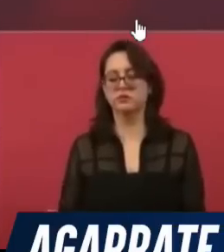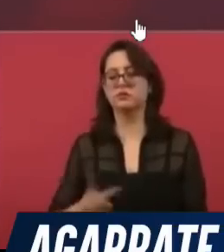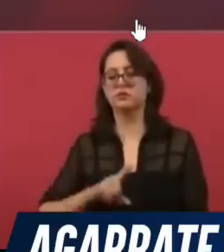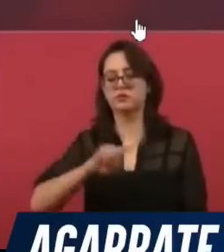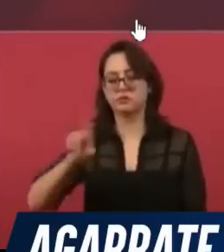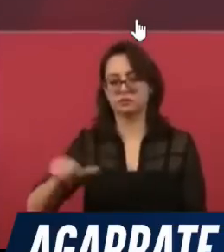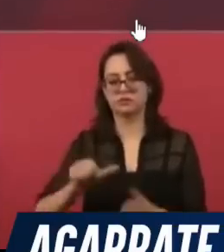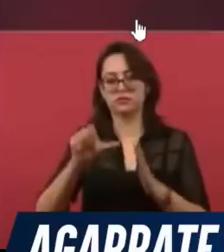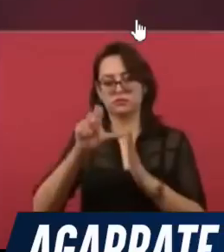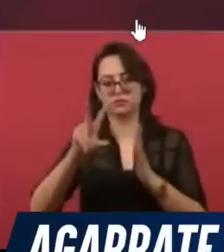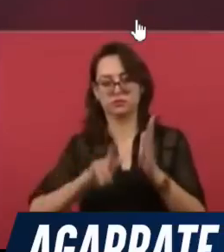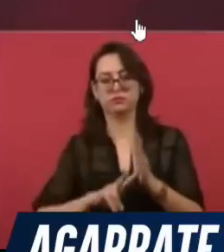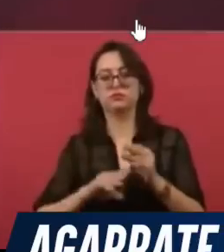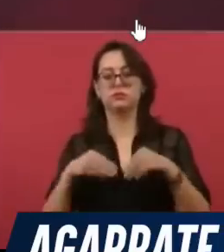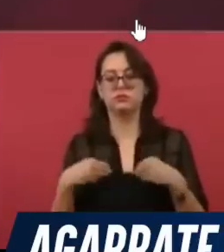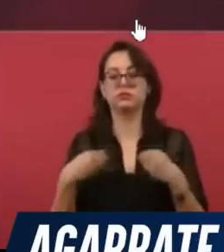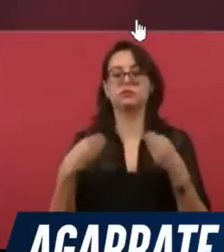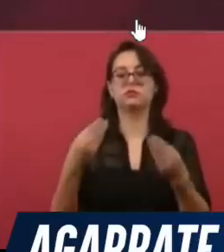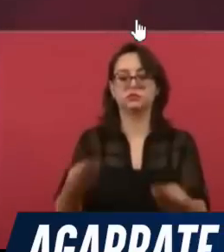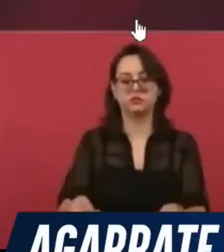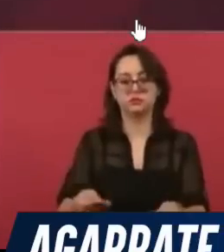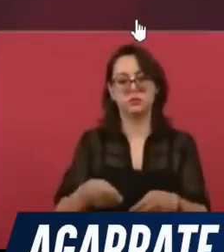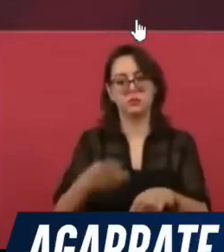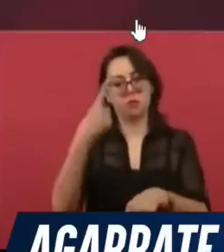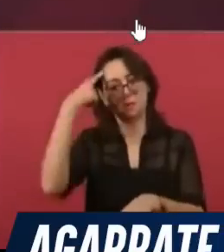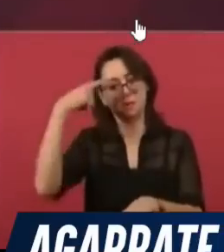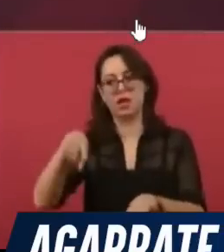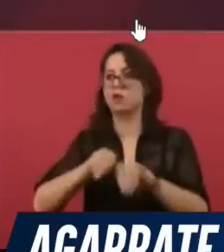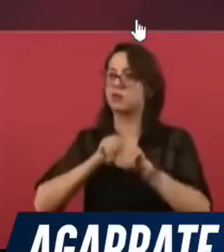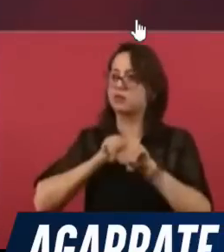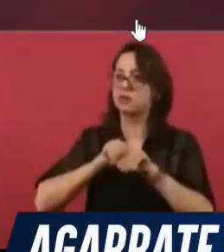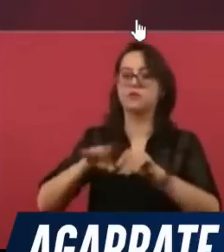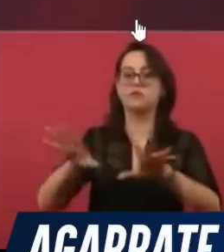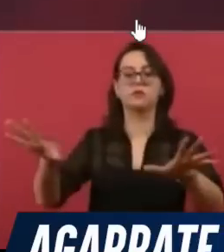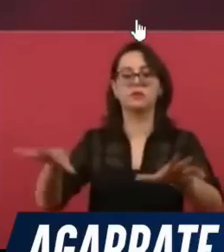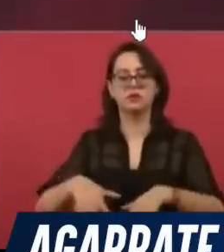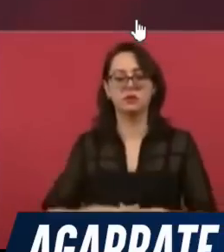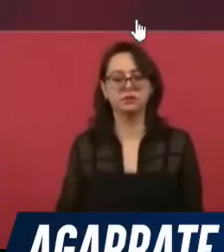currículum, su historia pública,